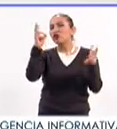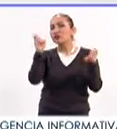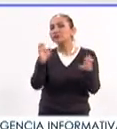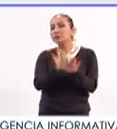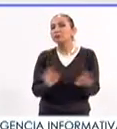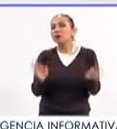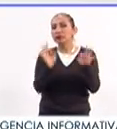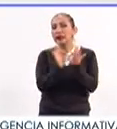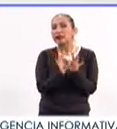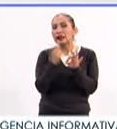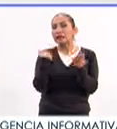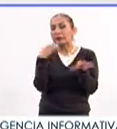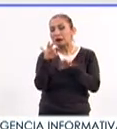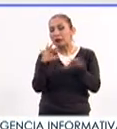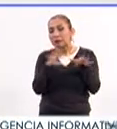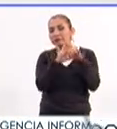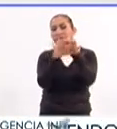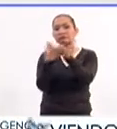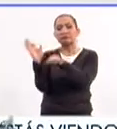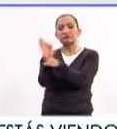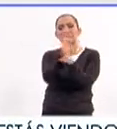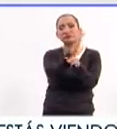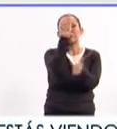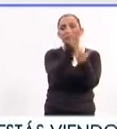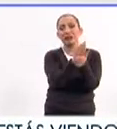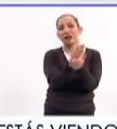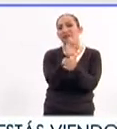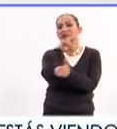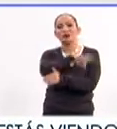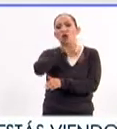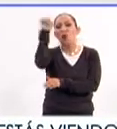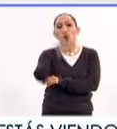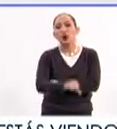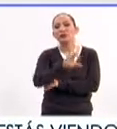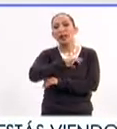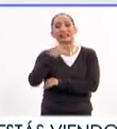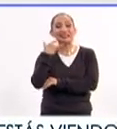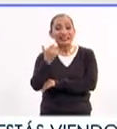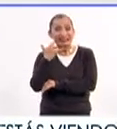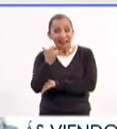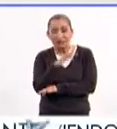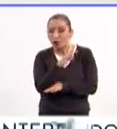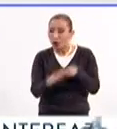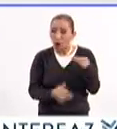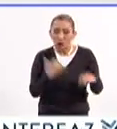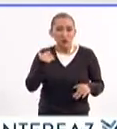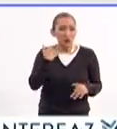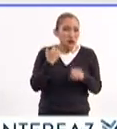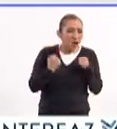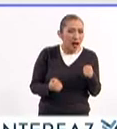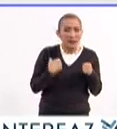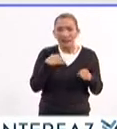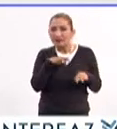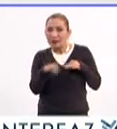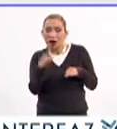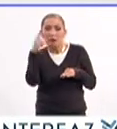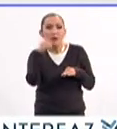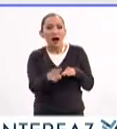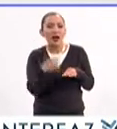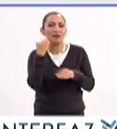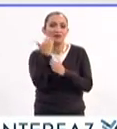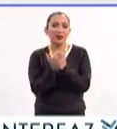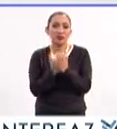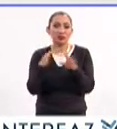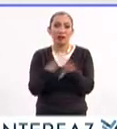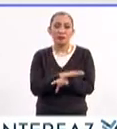la importancia de trabajar por frenar inmediatamente o tratar de hacer todos nuestros esfuerzos para